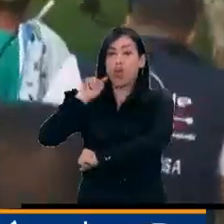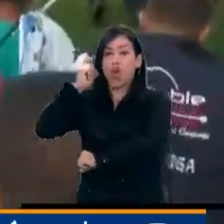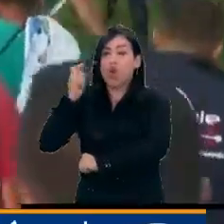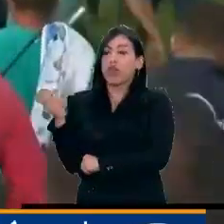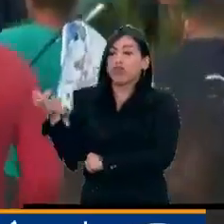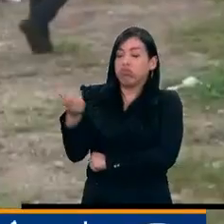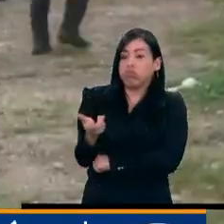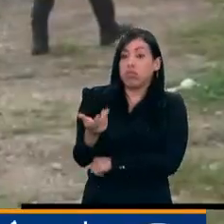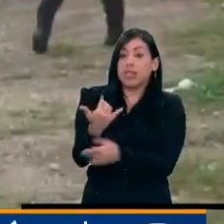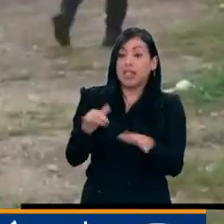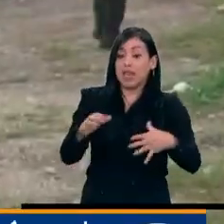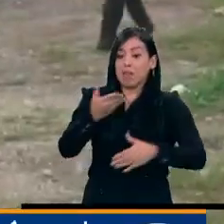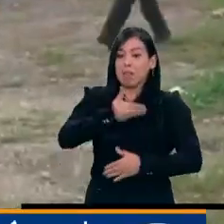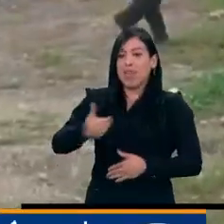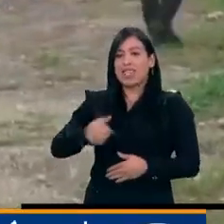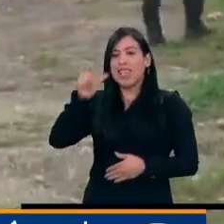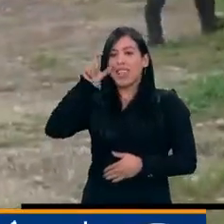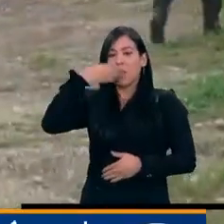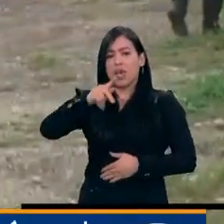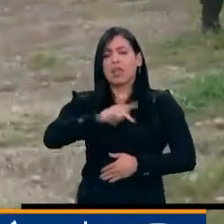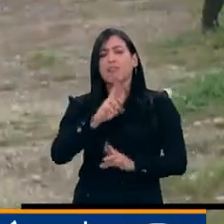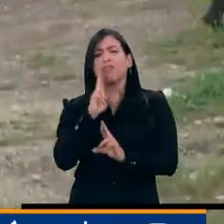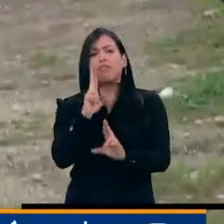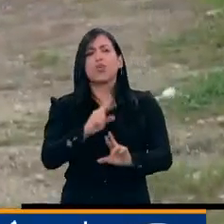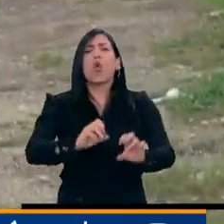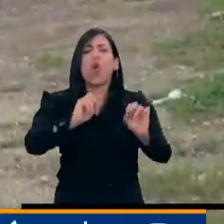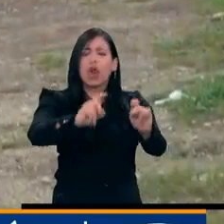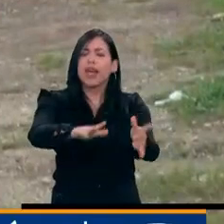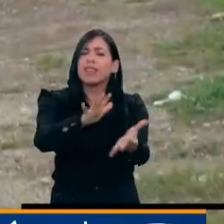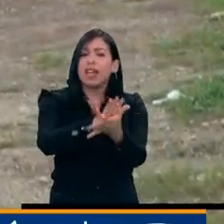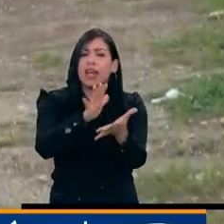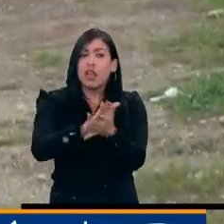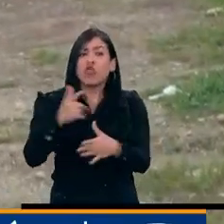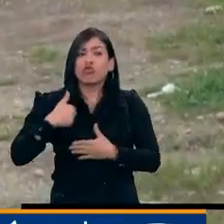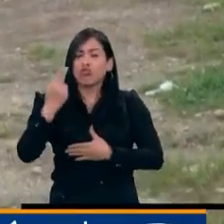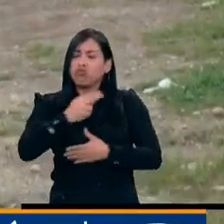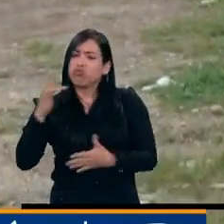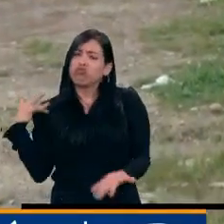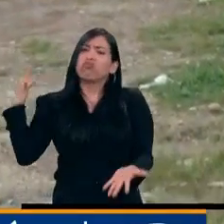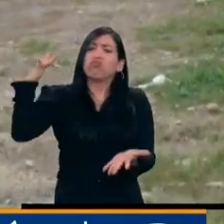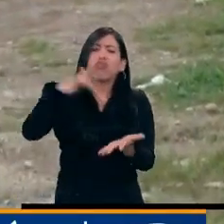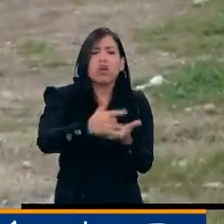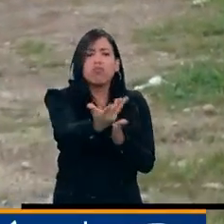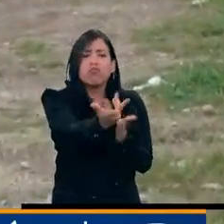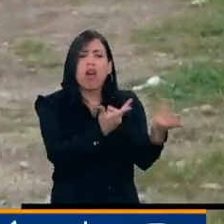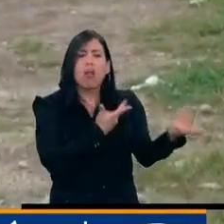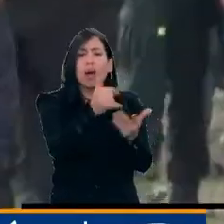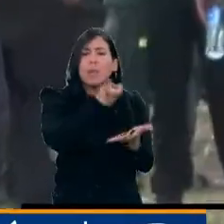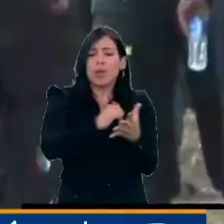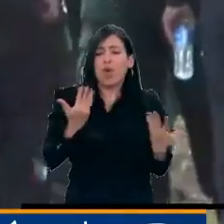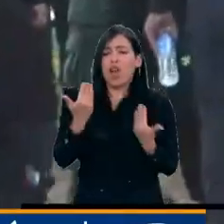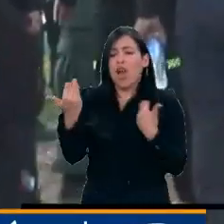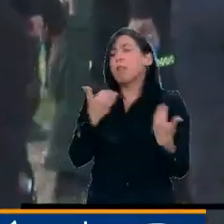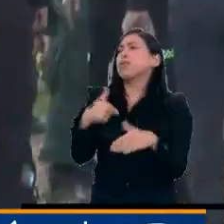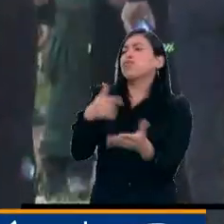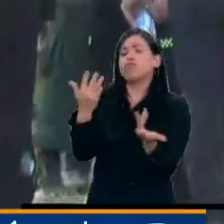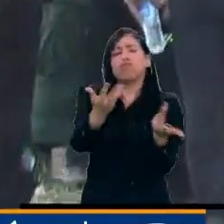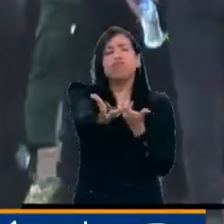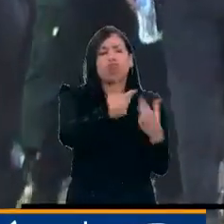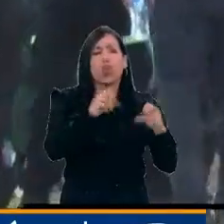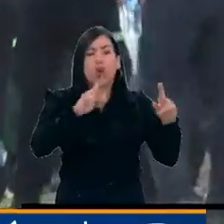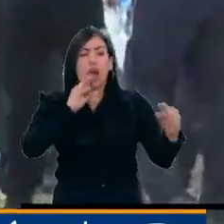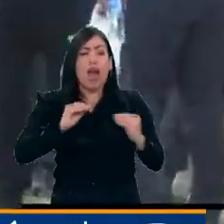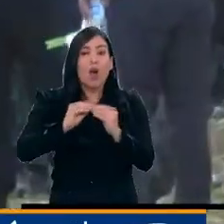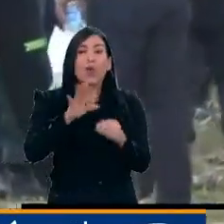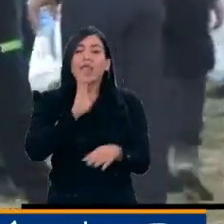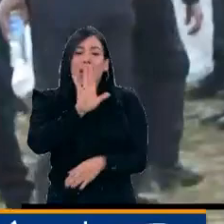nacional, luego de que el propio presidente Gustavo Petro se comprometiera a ir al territorio a escuchar las peticiones de la Guardia Campesina, y luego de que se lograra con